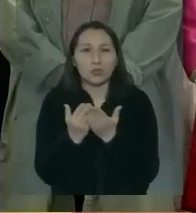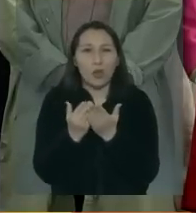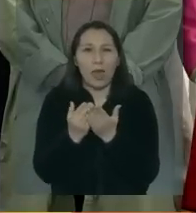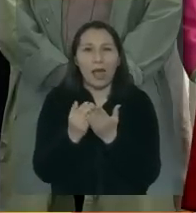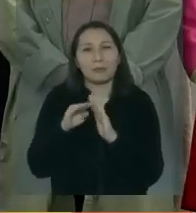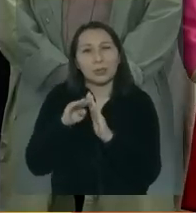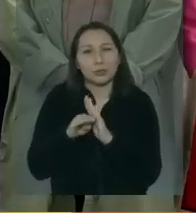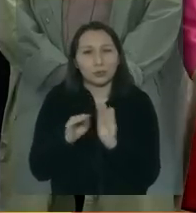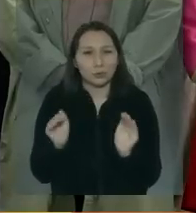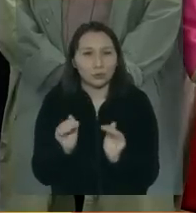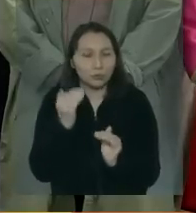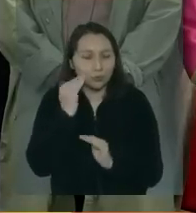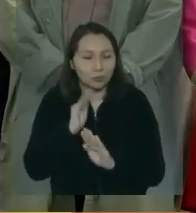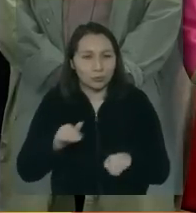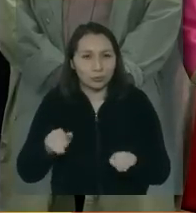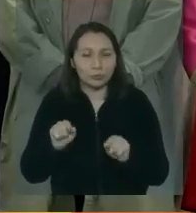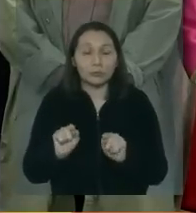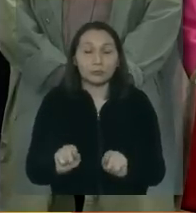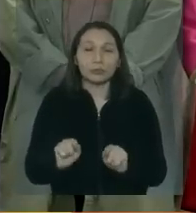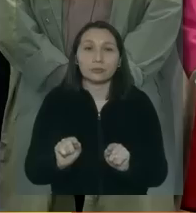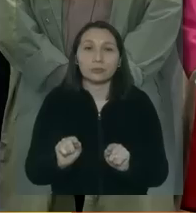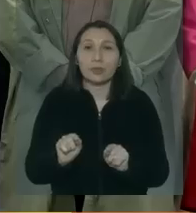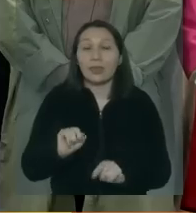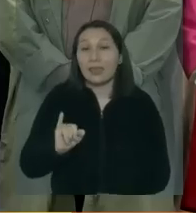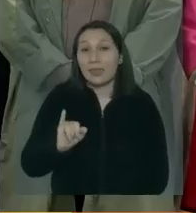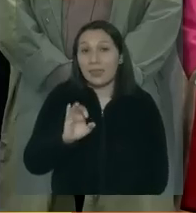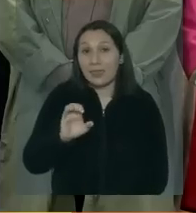a ir a un corte, vamos a ir a un pequeño corte.